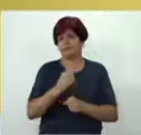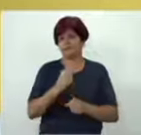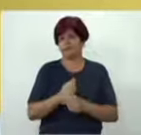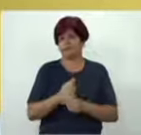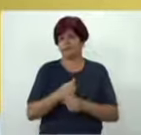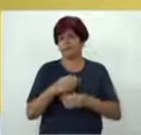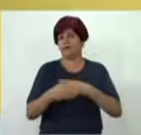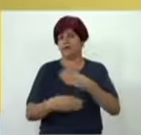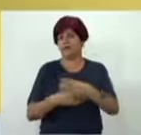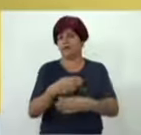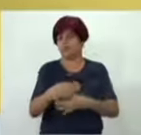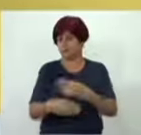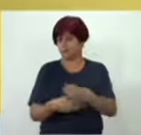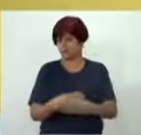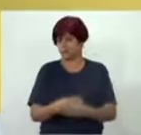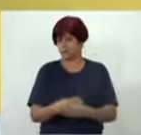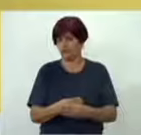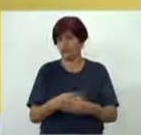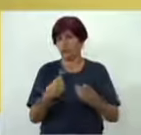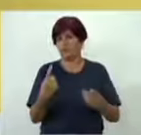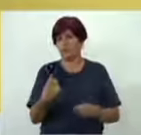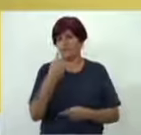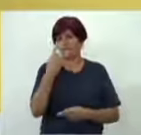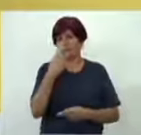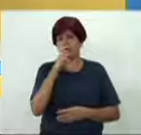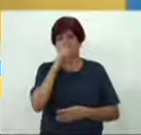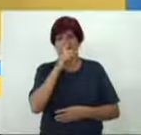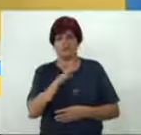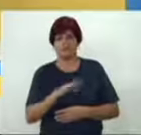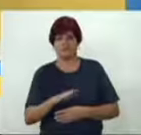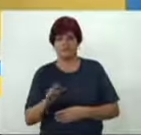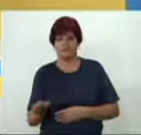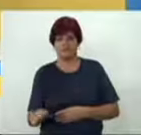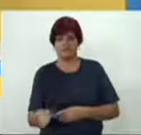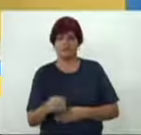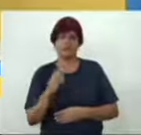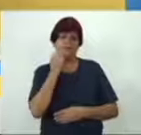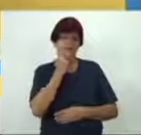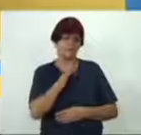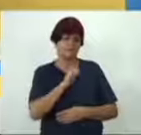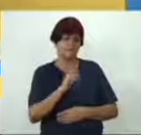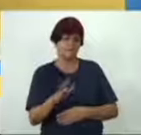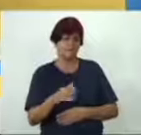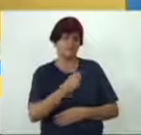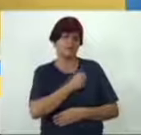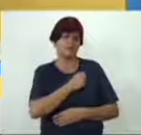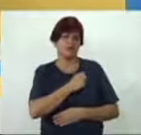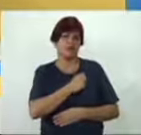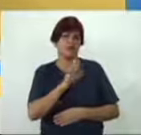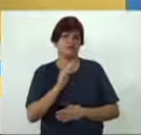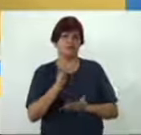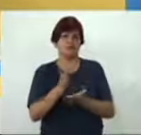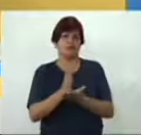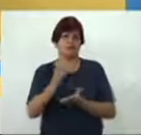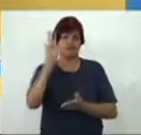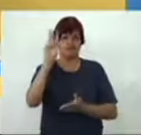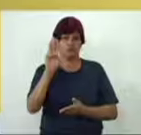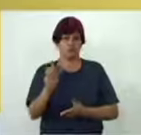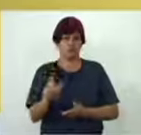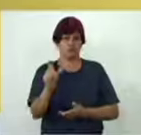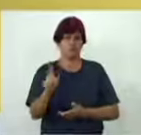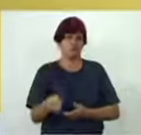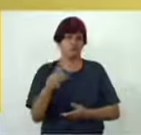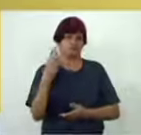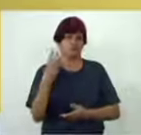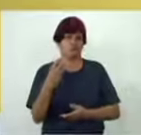el proceso educativo de la primera infancia. También quería decirle a las estudiantes de tercer año